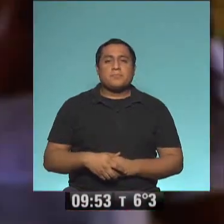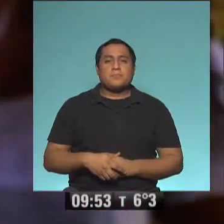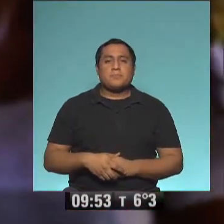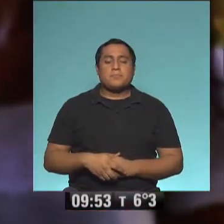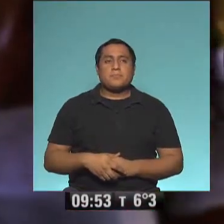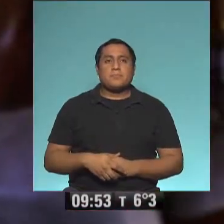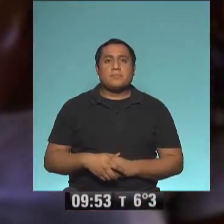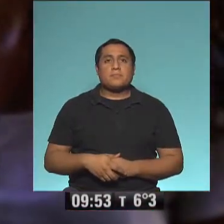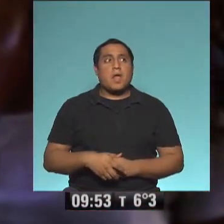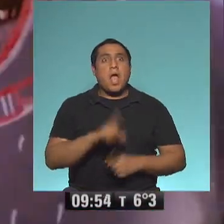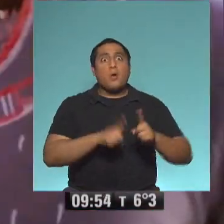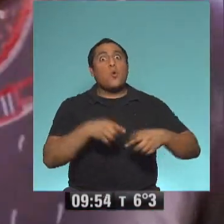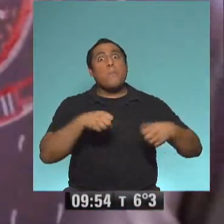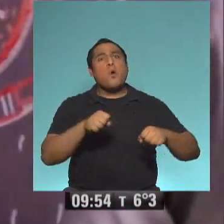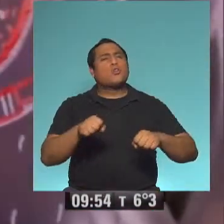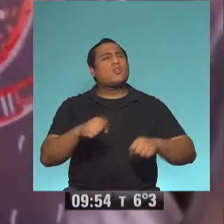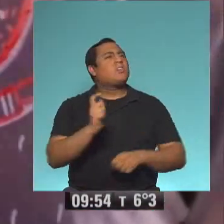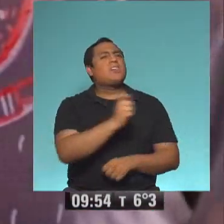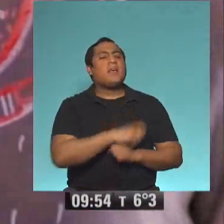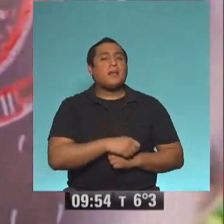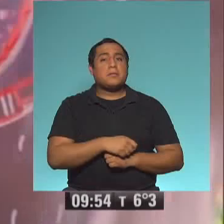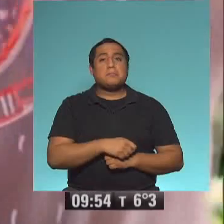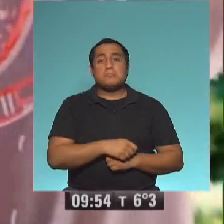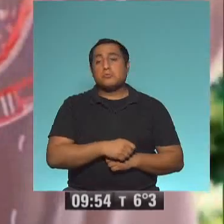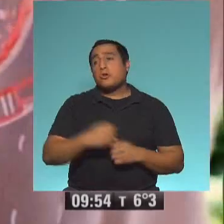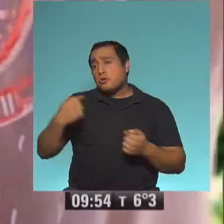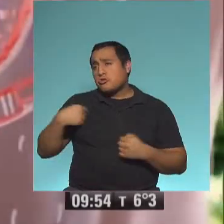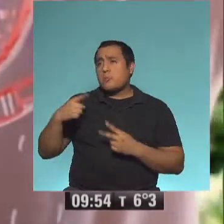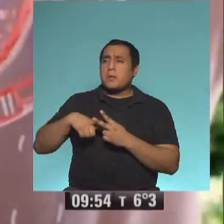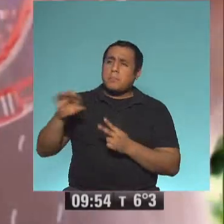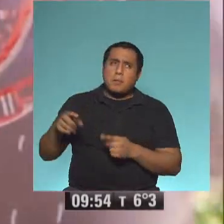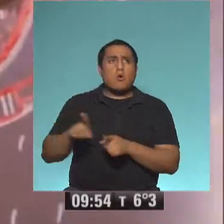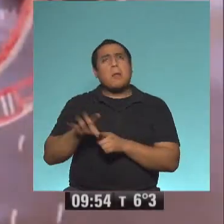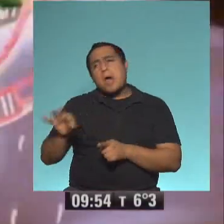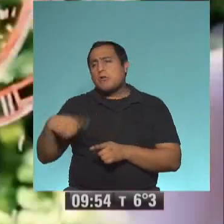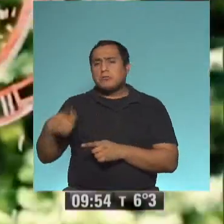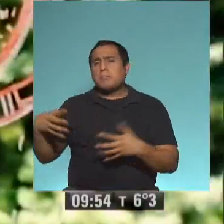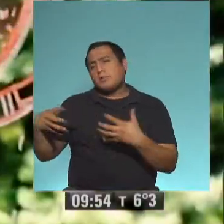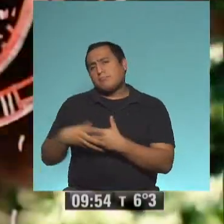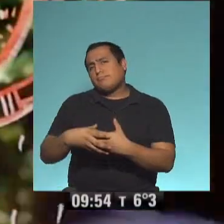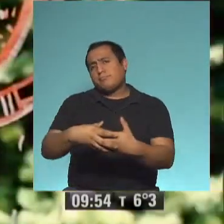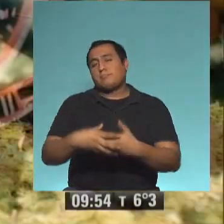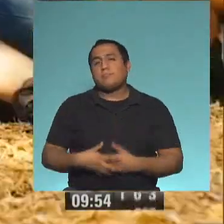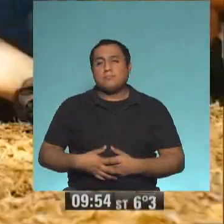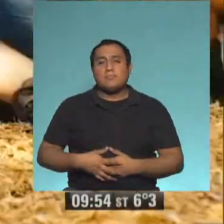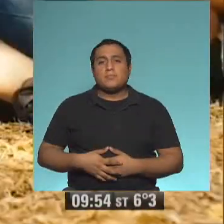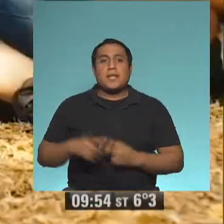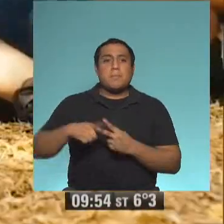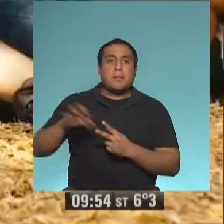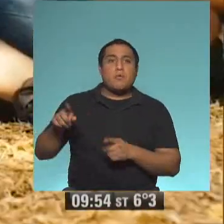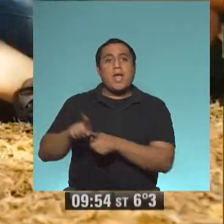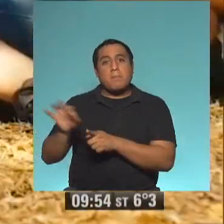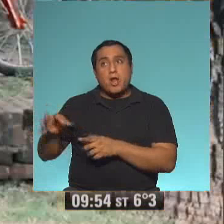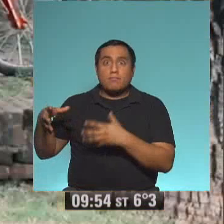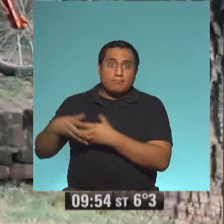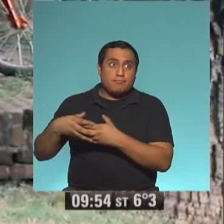¿Y quién vino en una moto? Yo siempre vengo con mis primos, mis hermanos. Con mis primos, mis hermanos, para ver